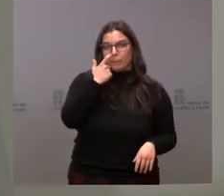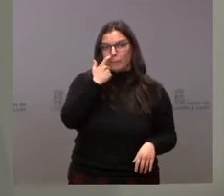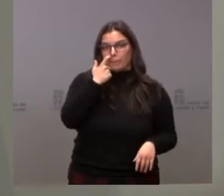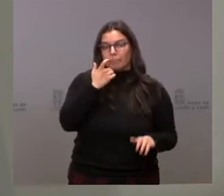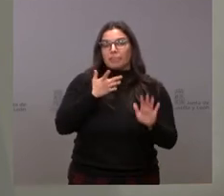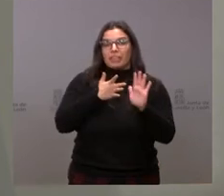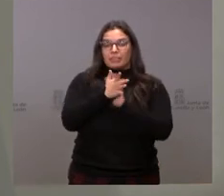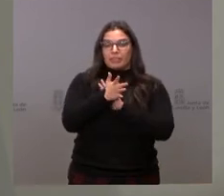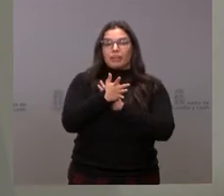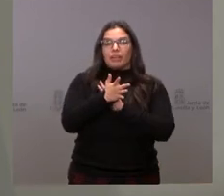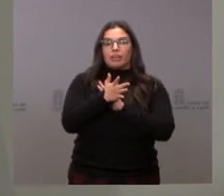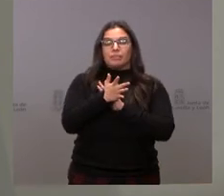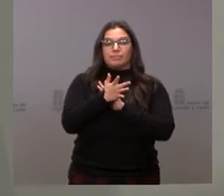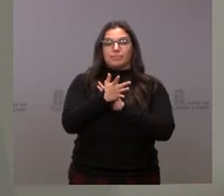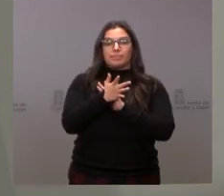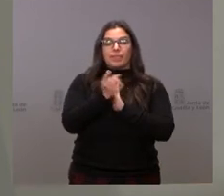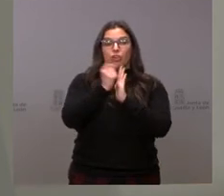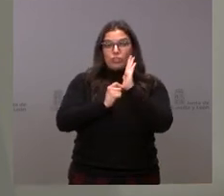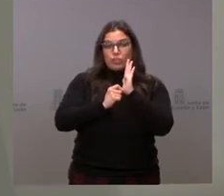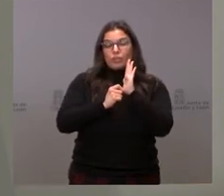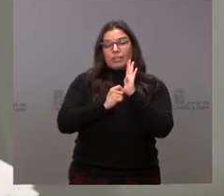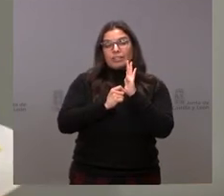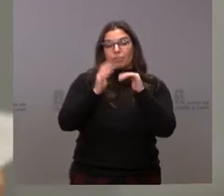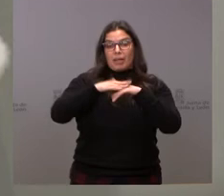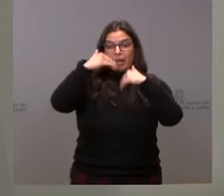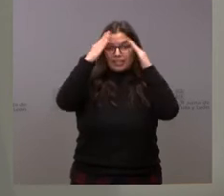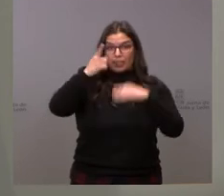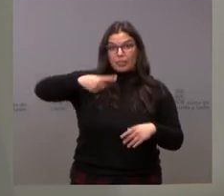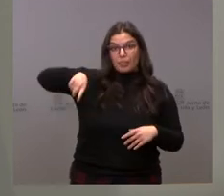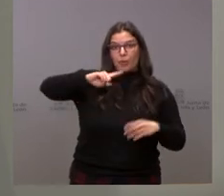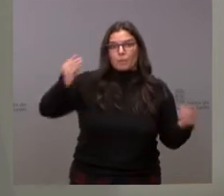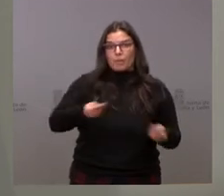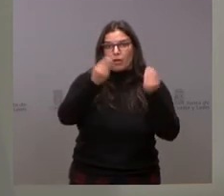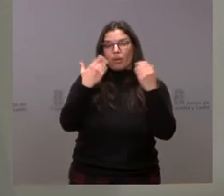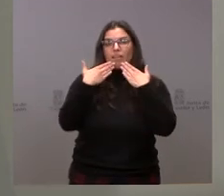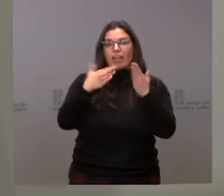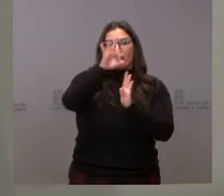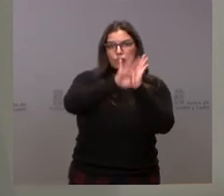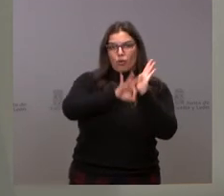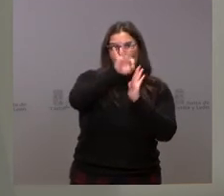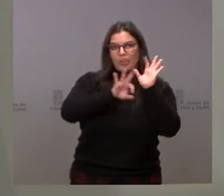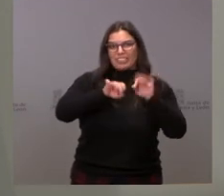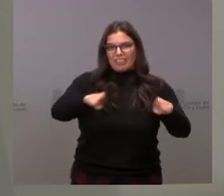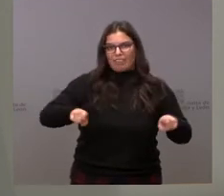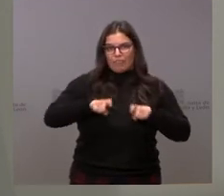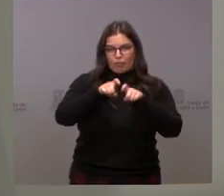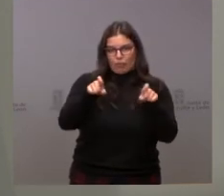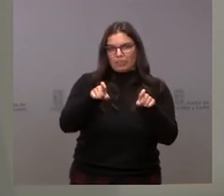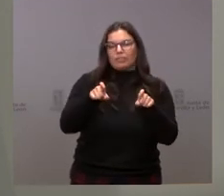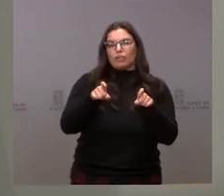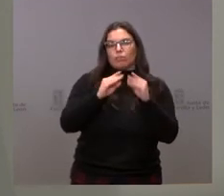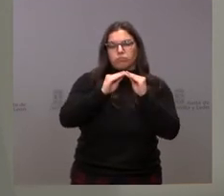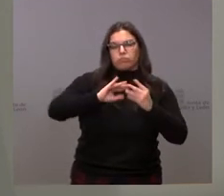lógicamente de mejorar las condiciones de atención a estos pacientes a través de los software informáticos que se van a